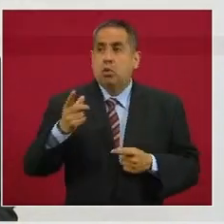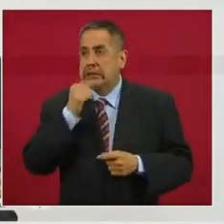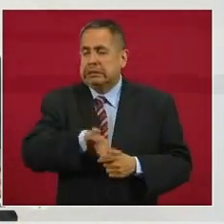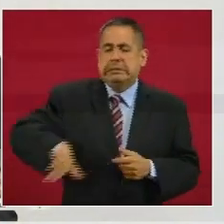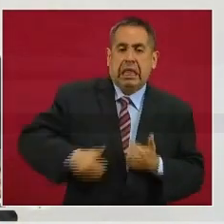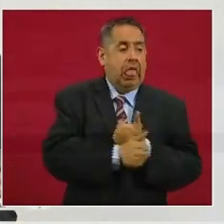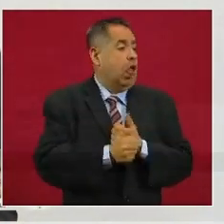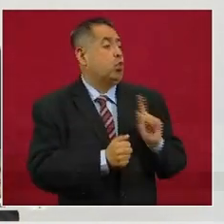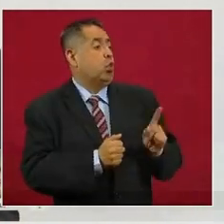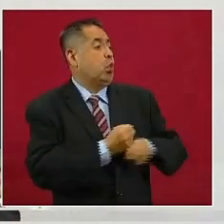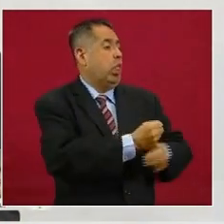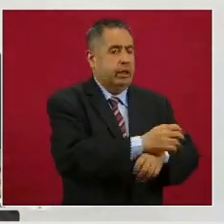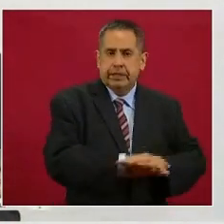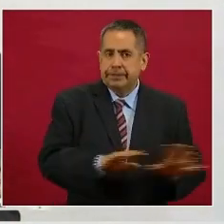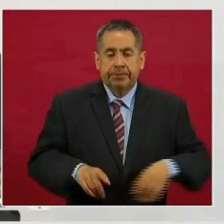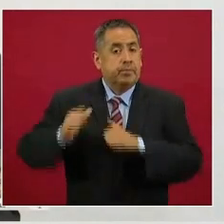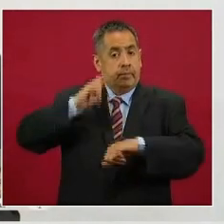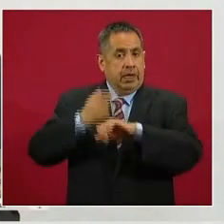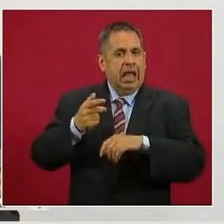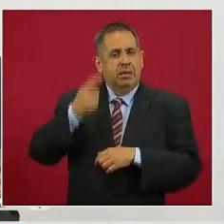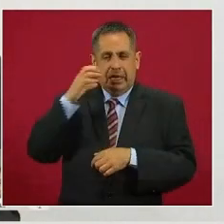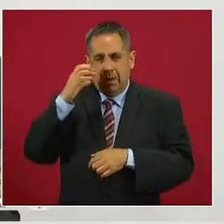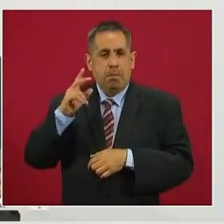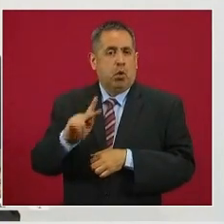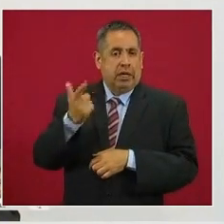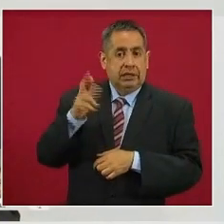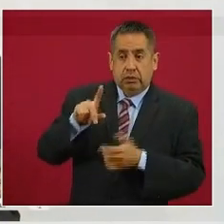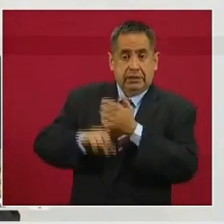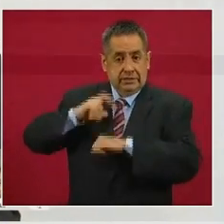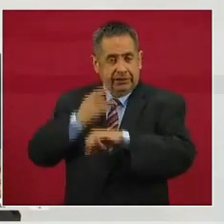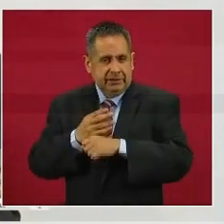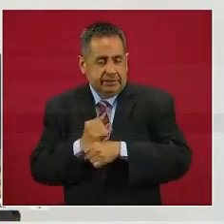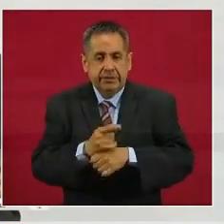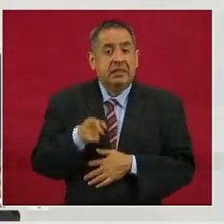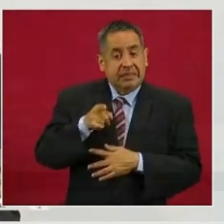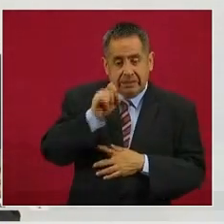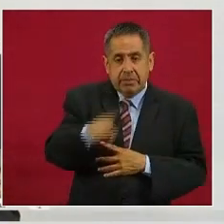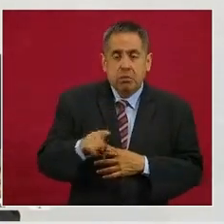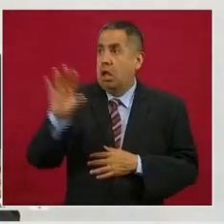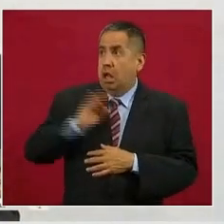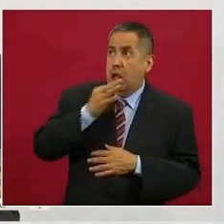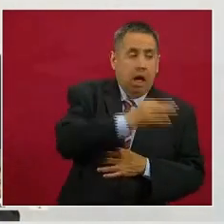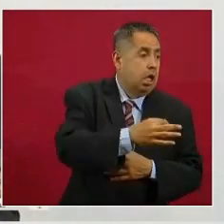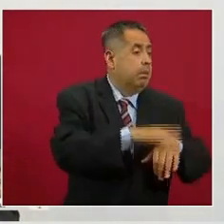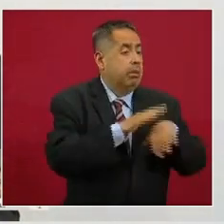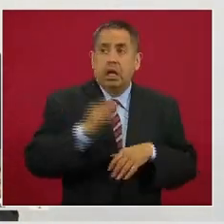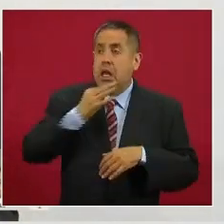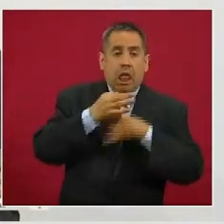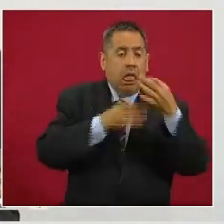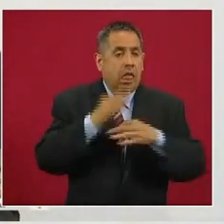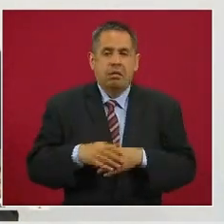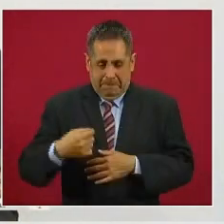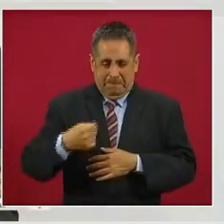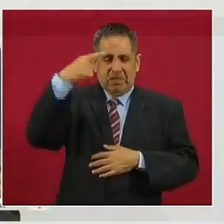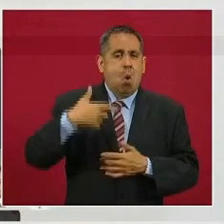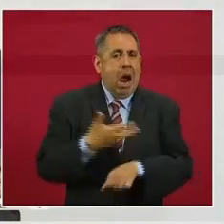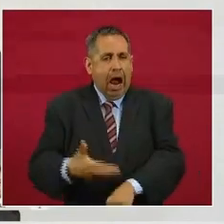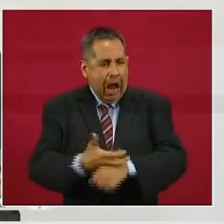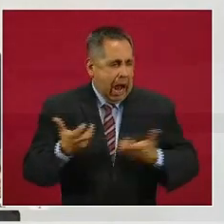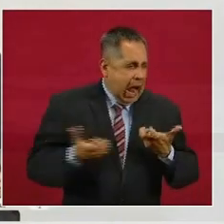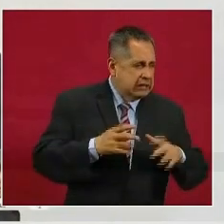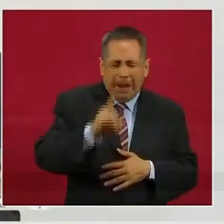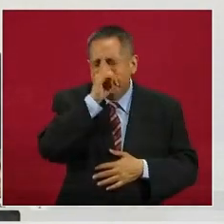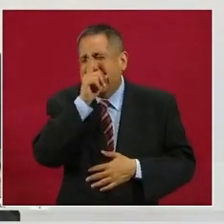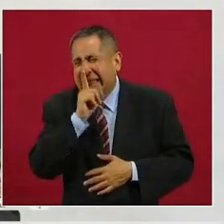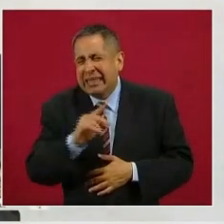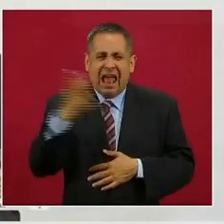las autoridades federales. El titular de la Agencia de Investigación Criminal de la Procuraduría General de la República se convirtió en el vocero oficial del gobierno federal y en el principal orquestador de toda